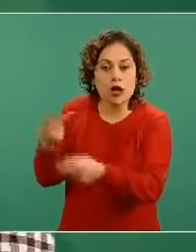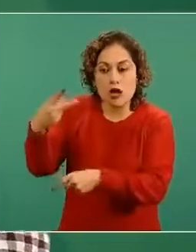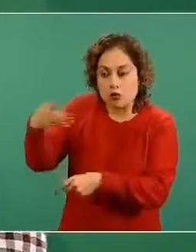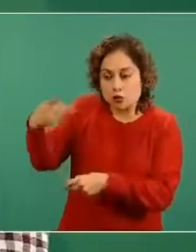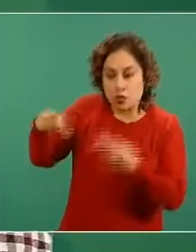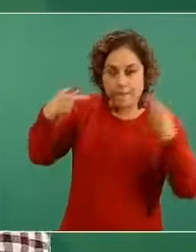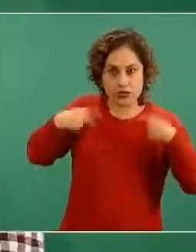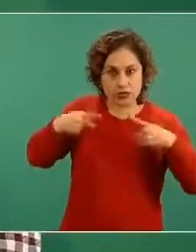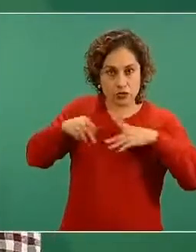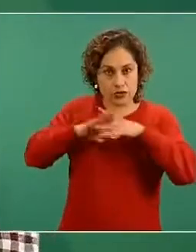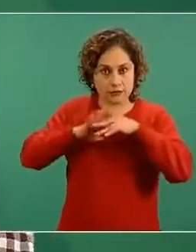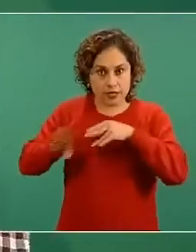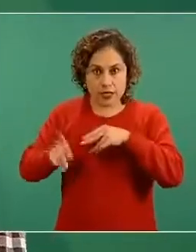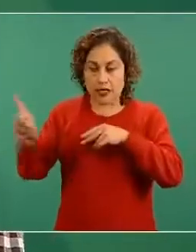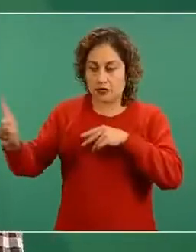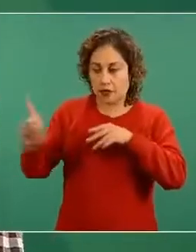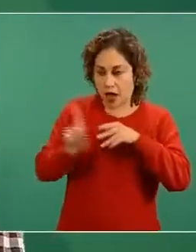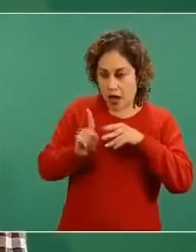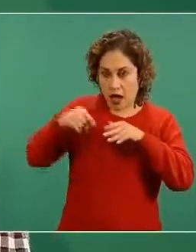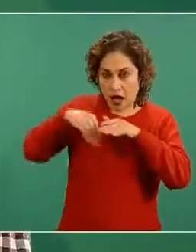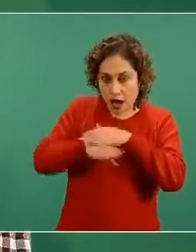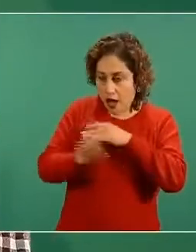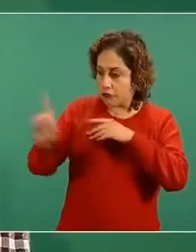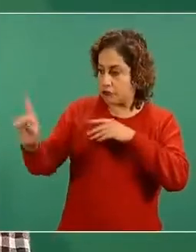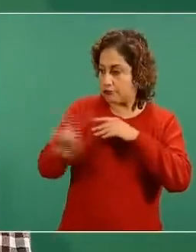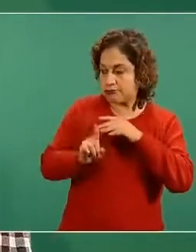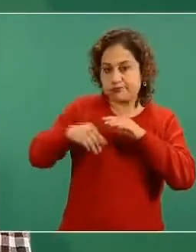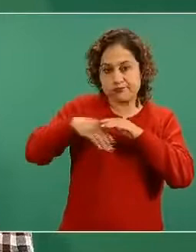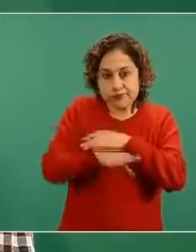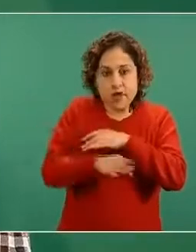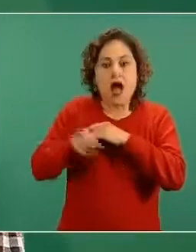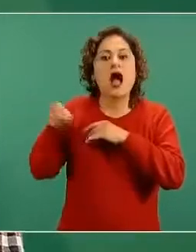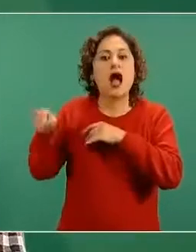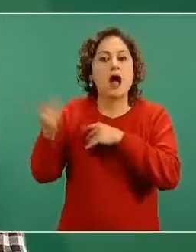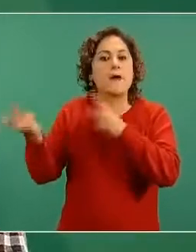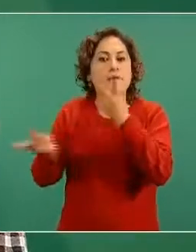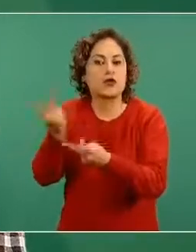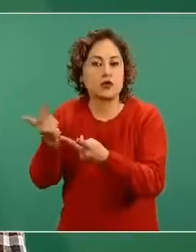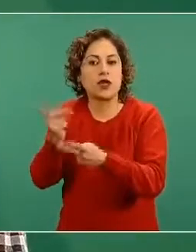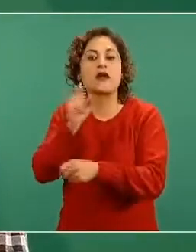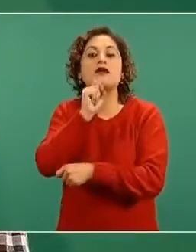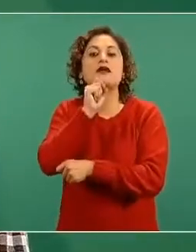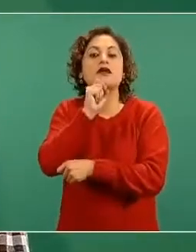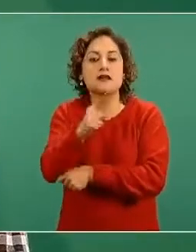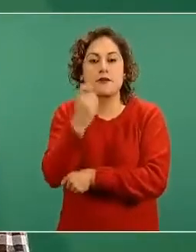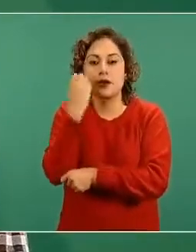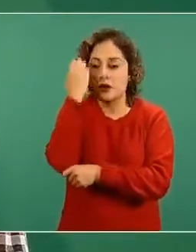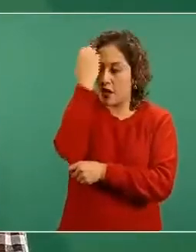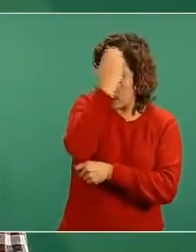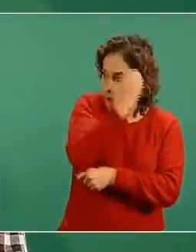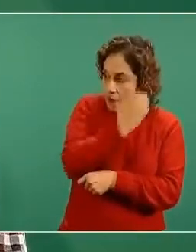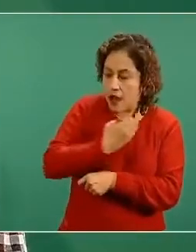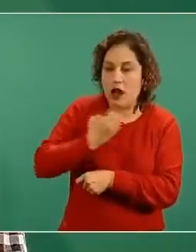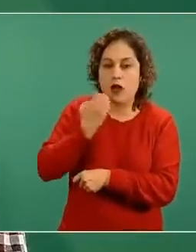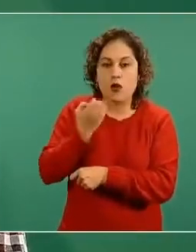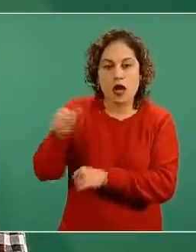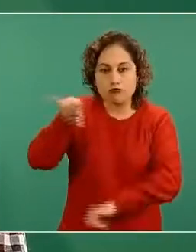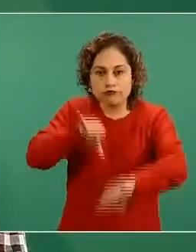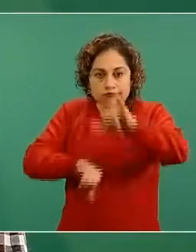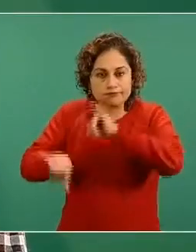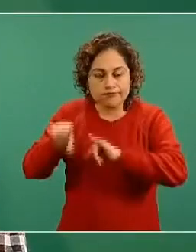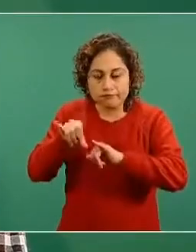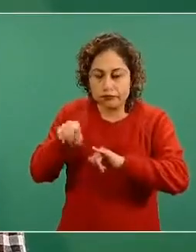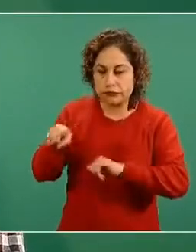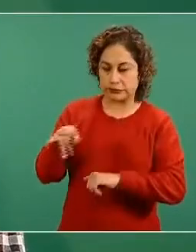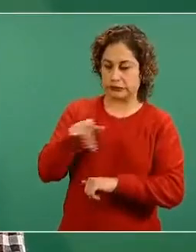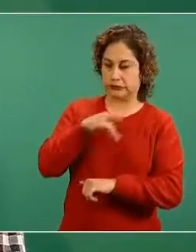a las personas conforme se incorpora la caravana, y también el uso de pruebas diagnósticas en personas sospechosas de tener